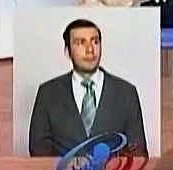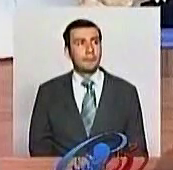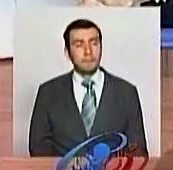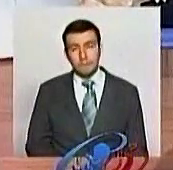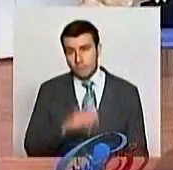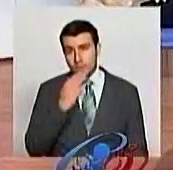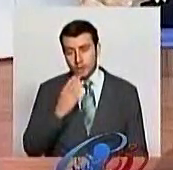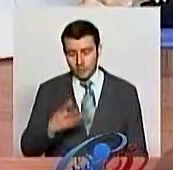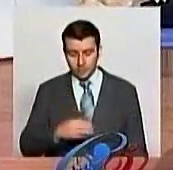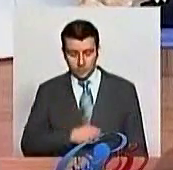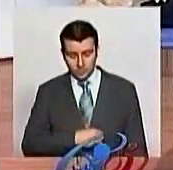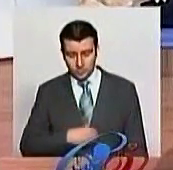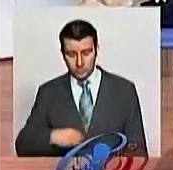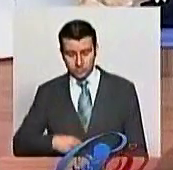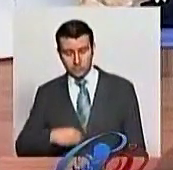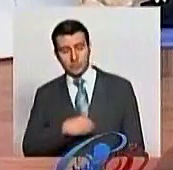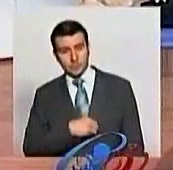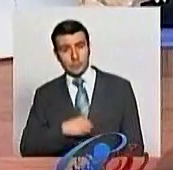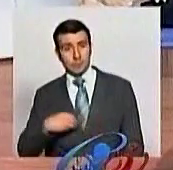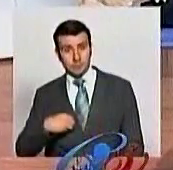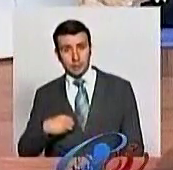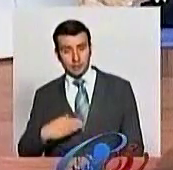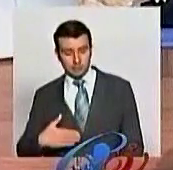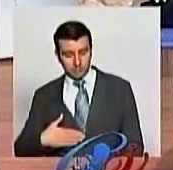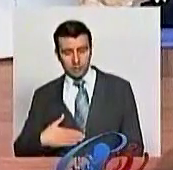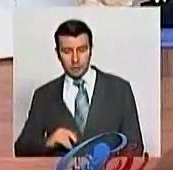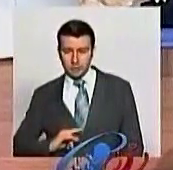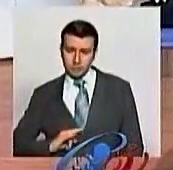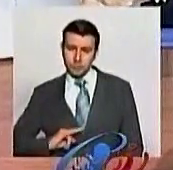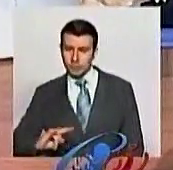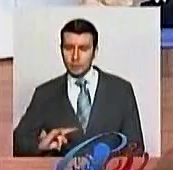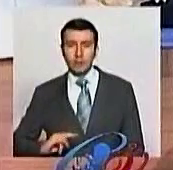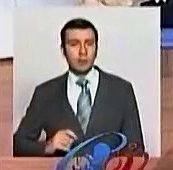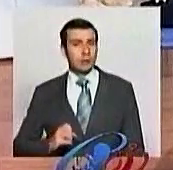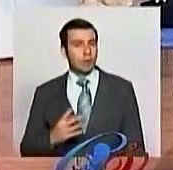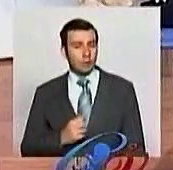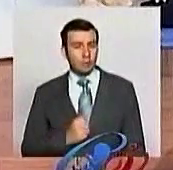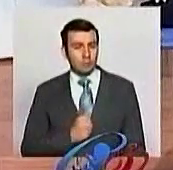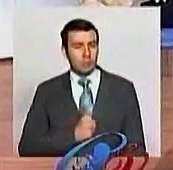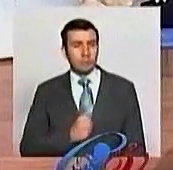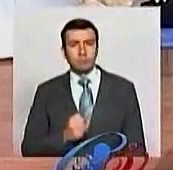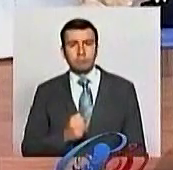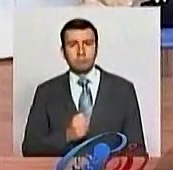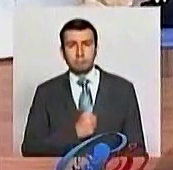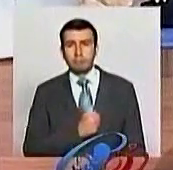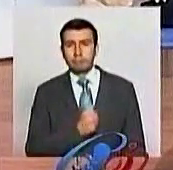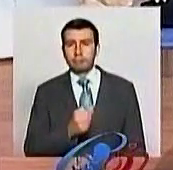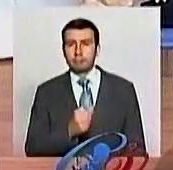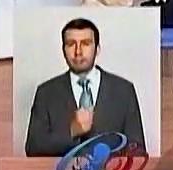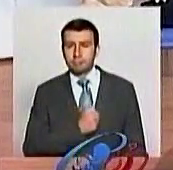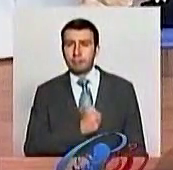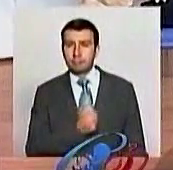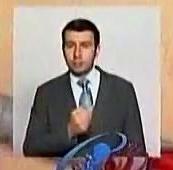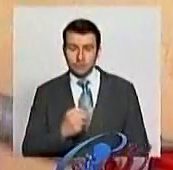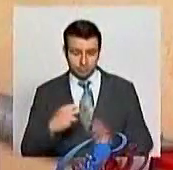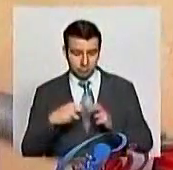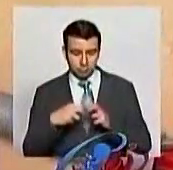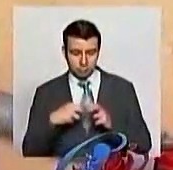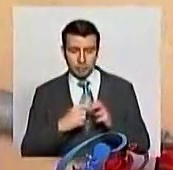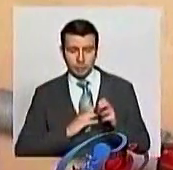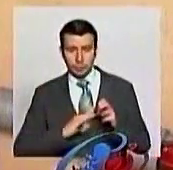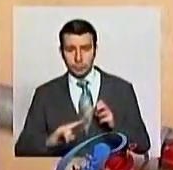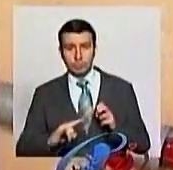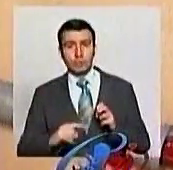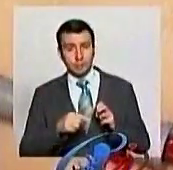circuito que mide las conducciones eléctricas del latido del corazón y lo percibe